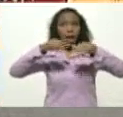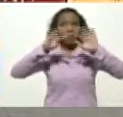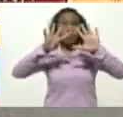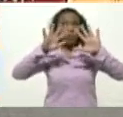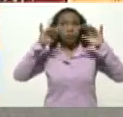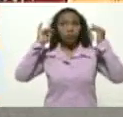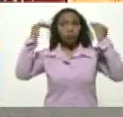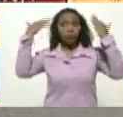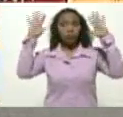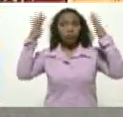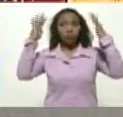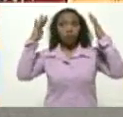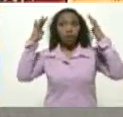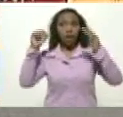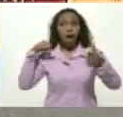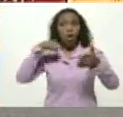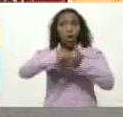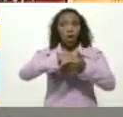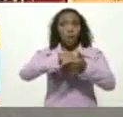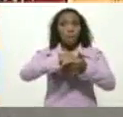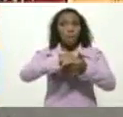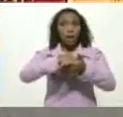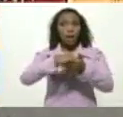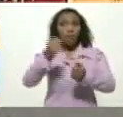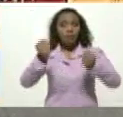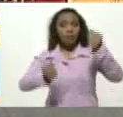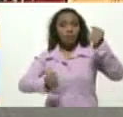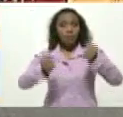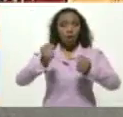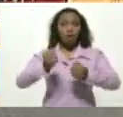aniversario del golpe de timón, también es importante